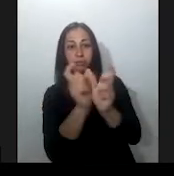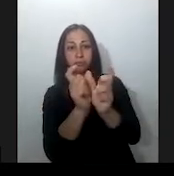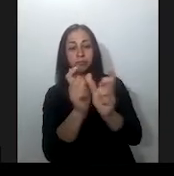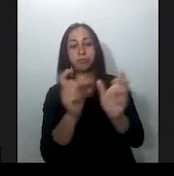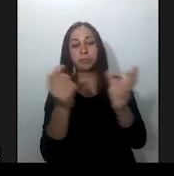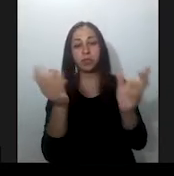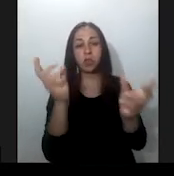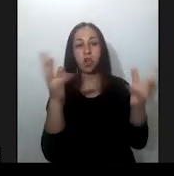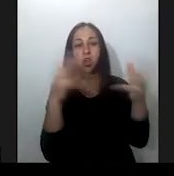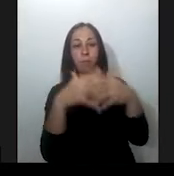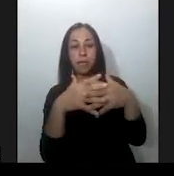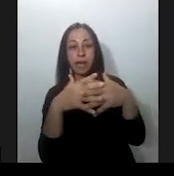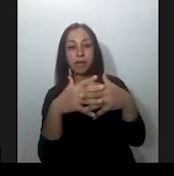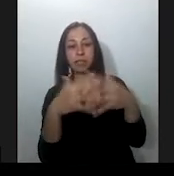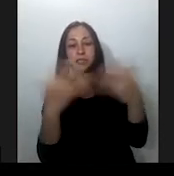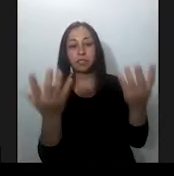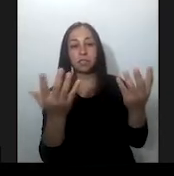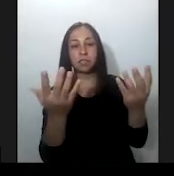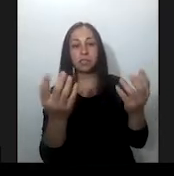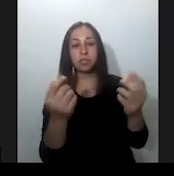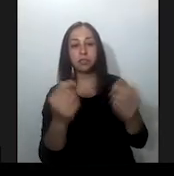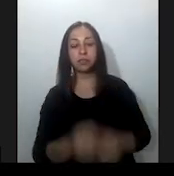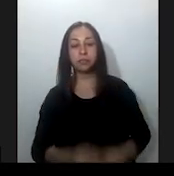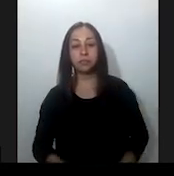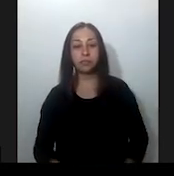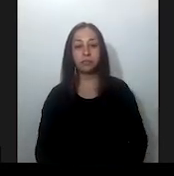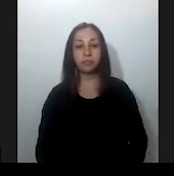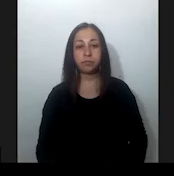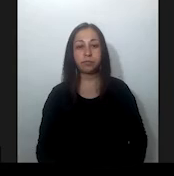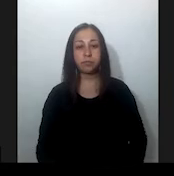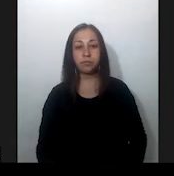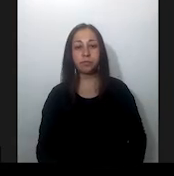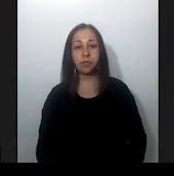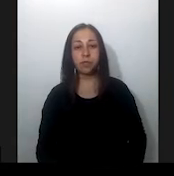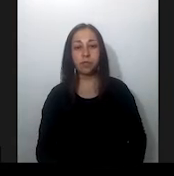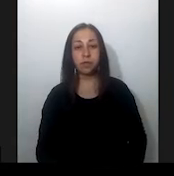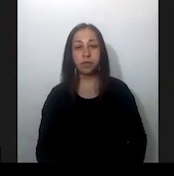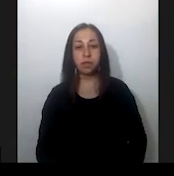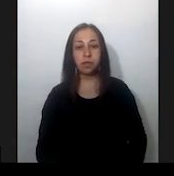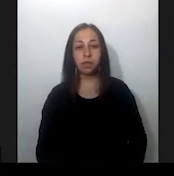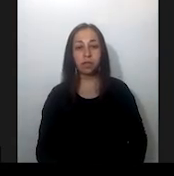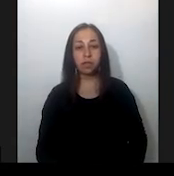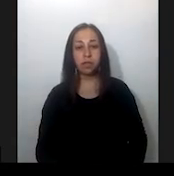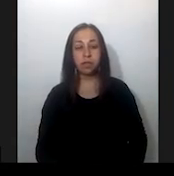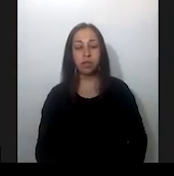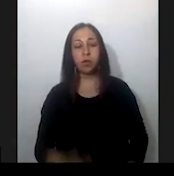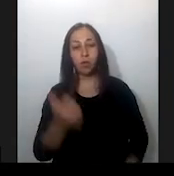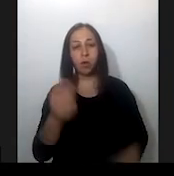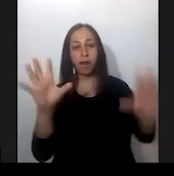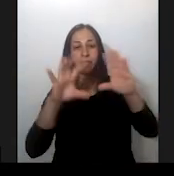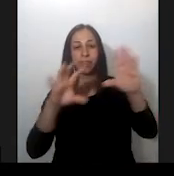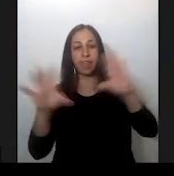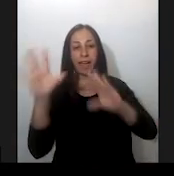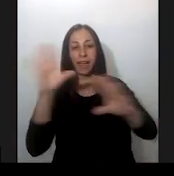celdas, bien, y luego le puedo dar, por ejemplo, una alineación en el centro. ¿Sí? Entonces está bueno como para